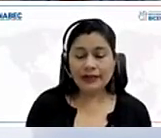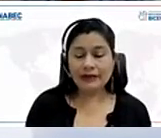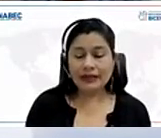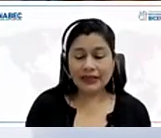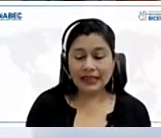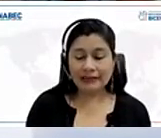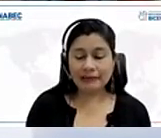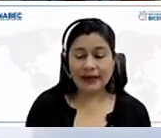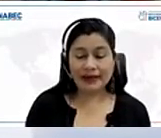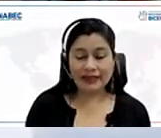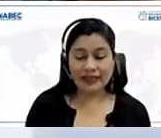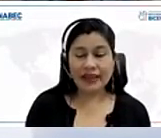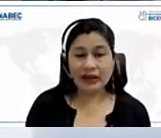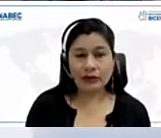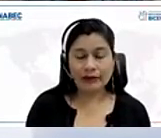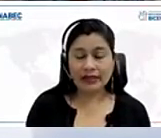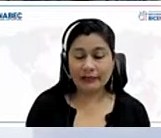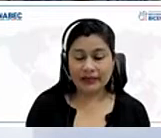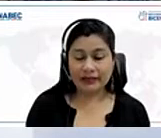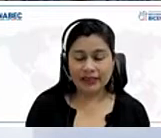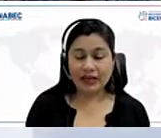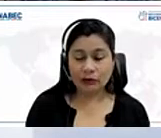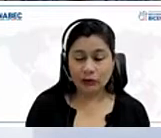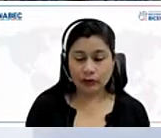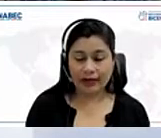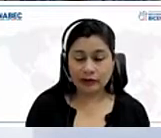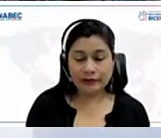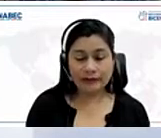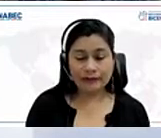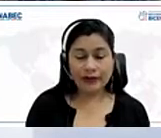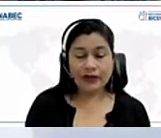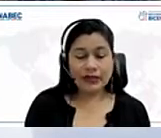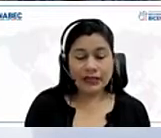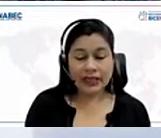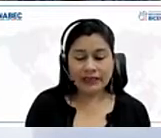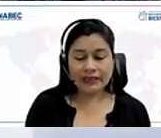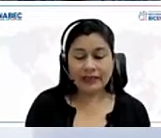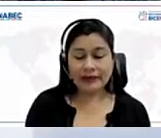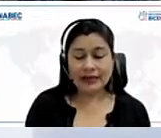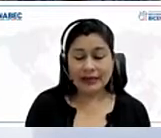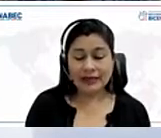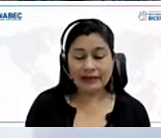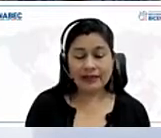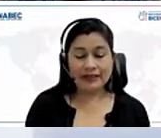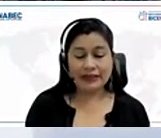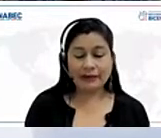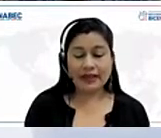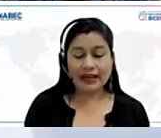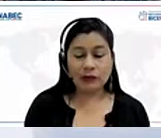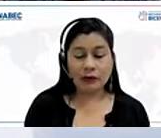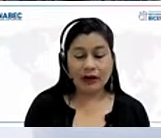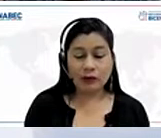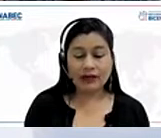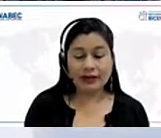¿Cuál es el nivel de inglés para acceder a una beca de maestría o doctorado? ¿Y este nivel debe estar